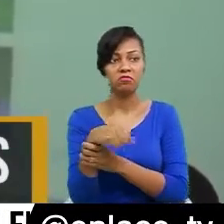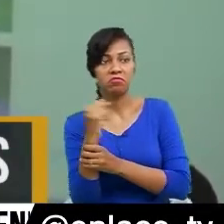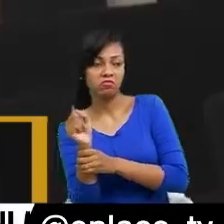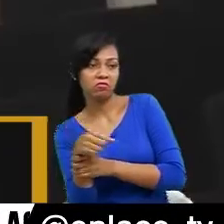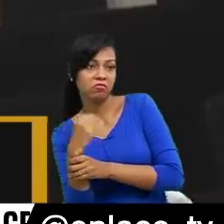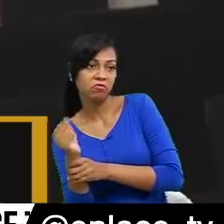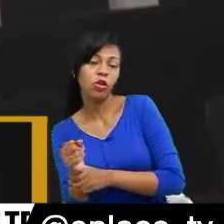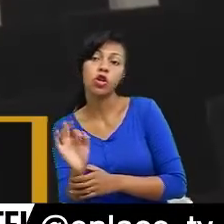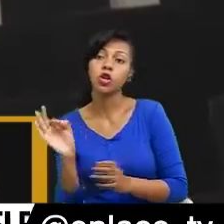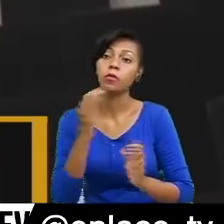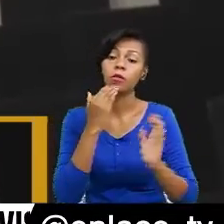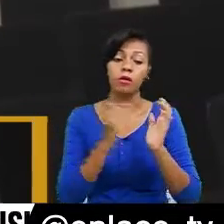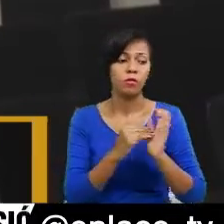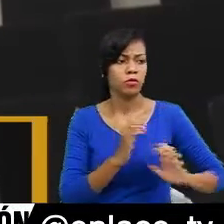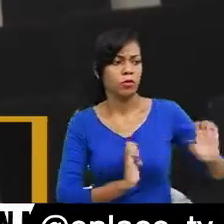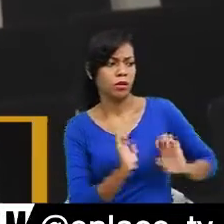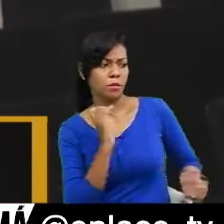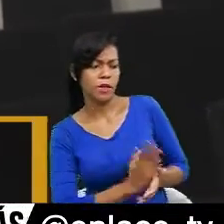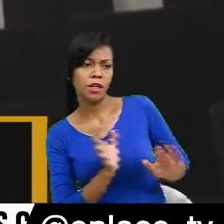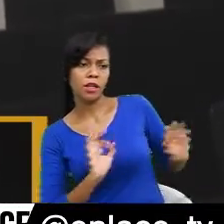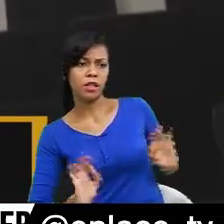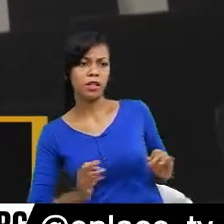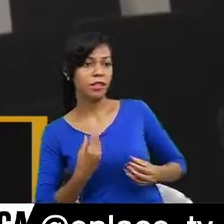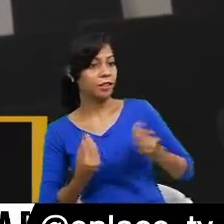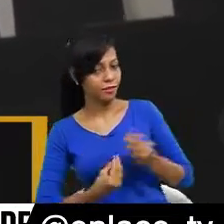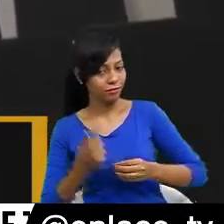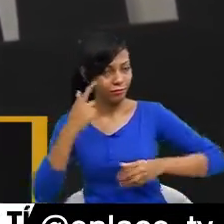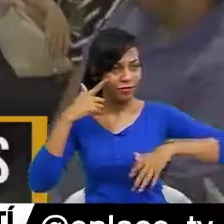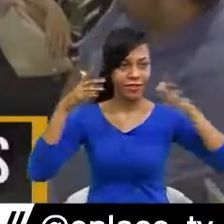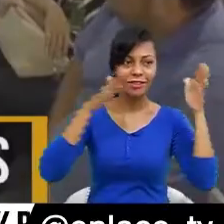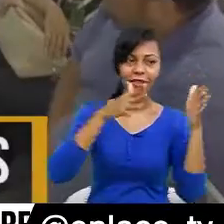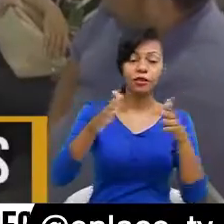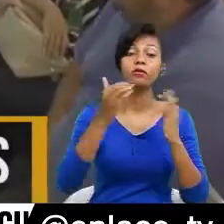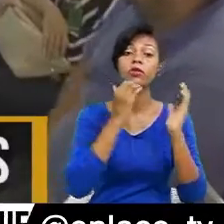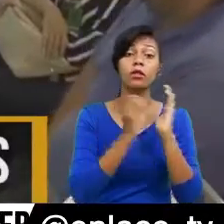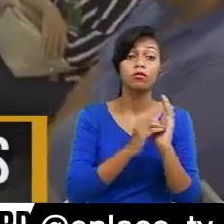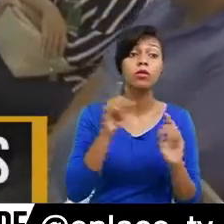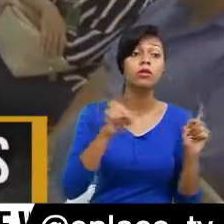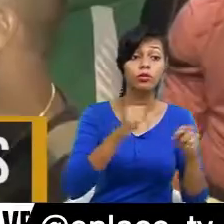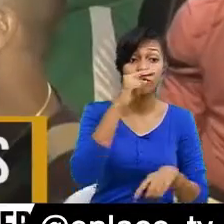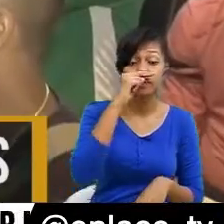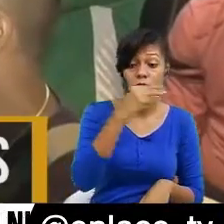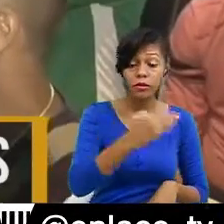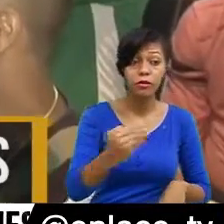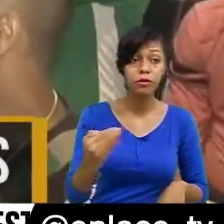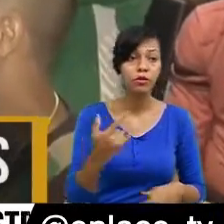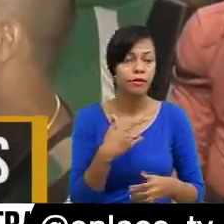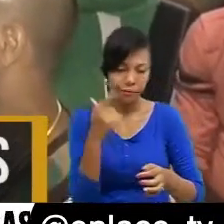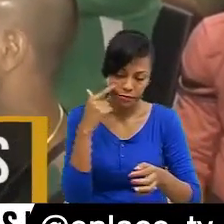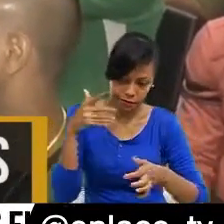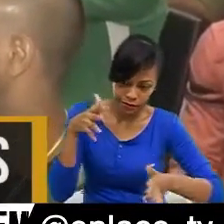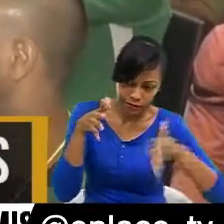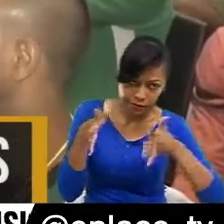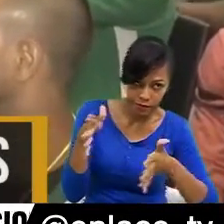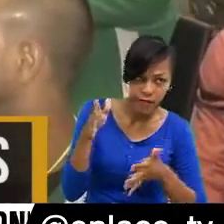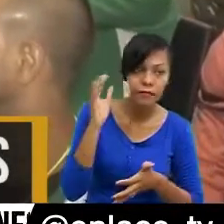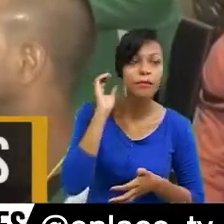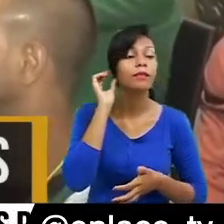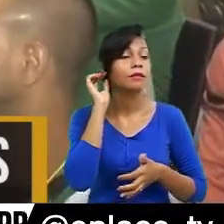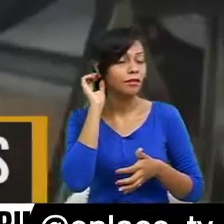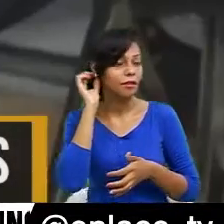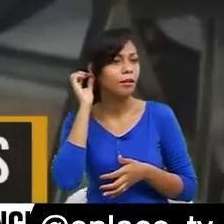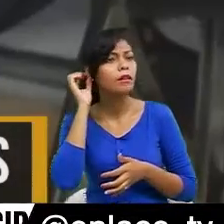deportivas. Nosotros capacitamos los beneficiados para los niños y especialmente también uno poder orientarlos. Ponerlo en práctica así, porque realmente